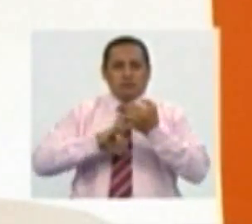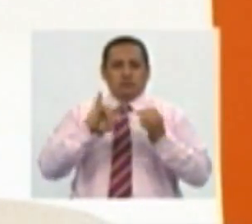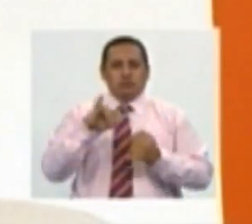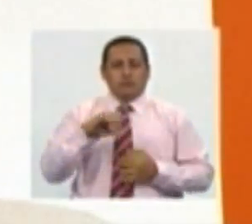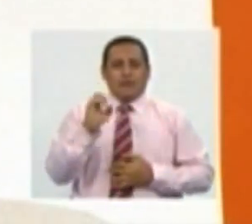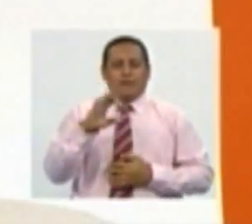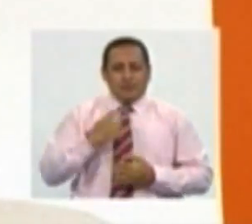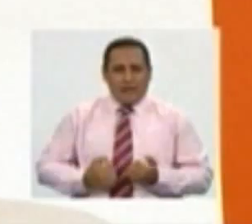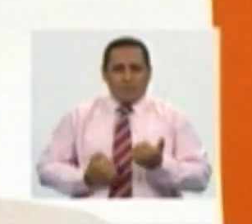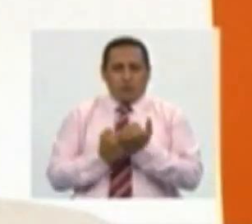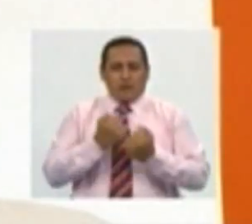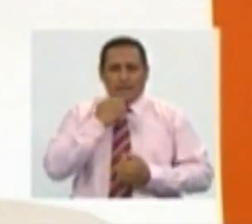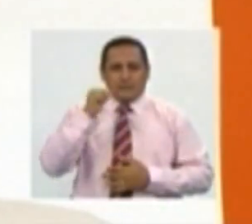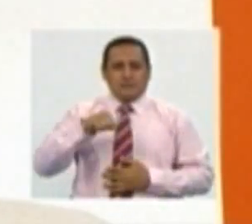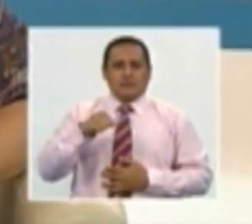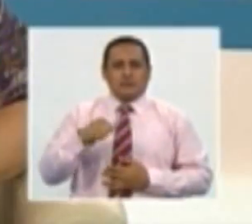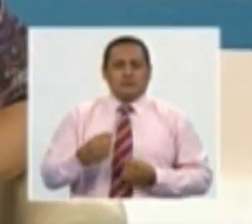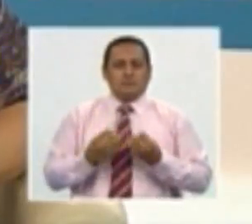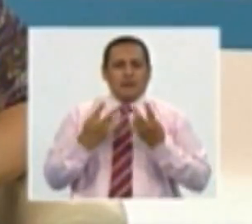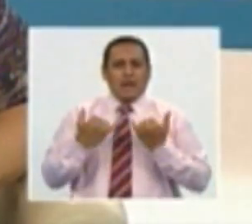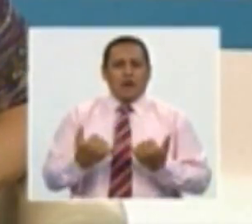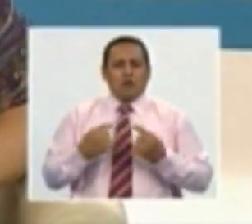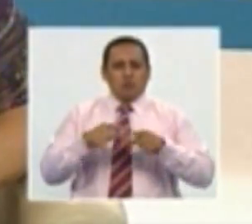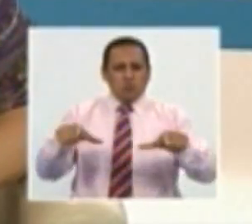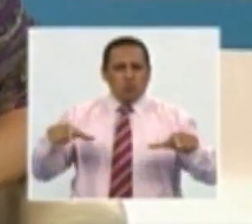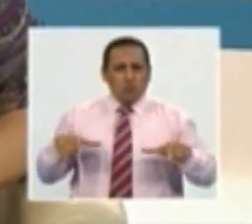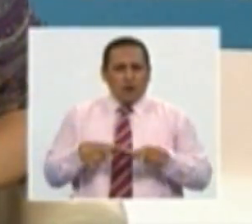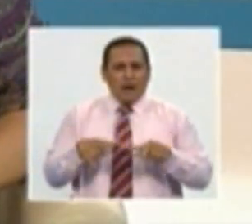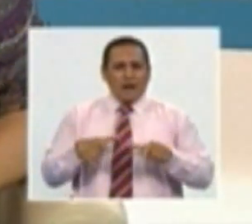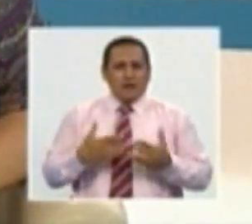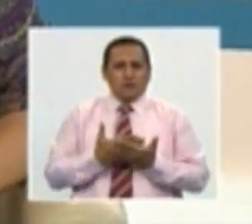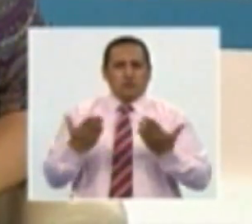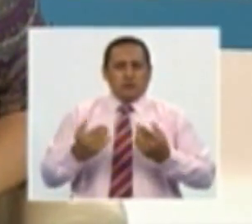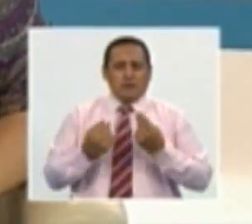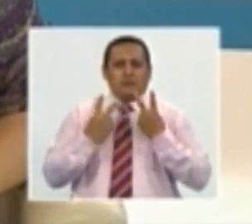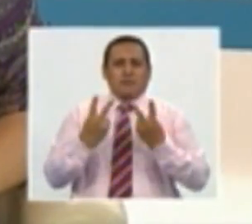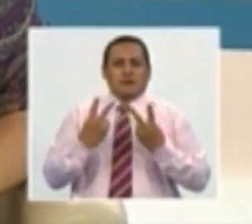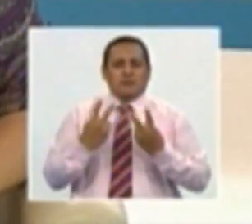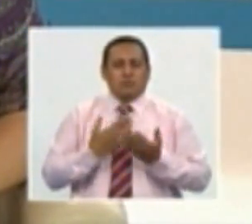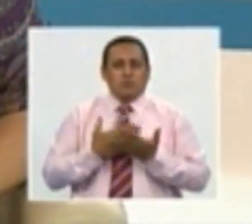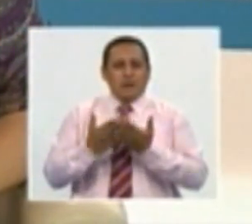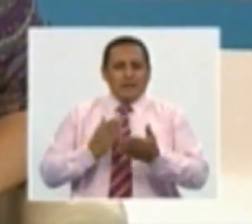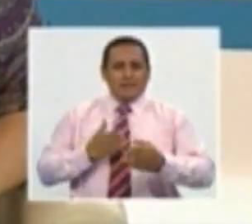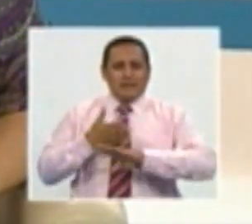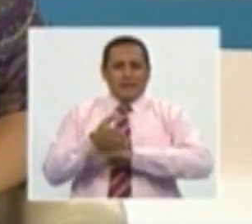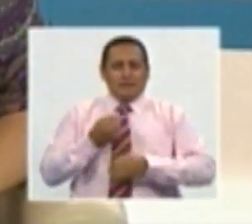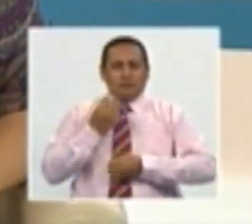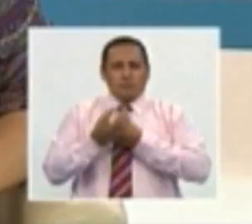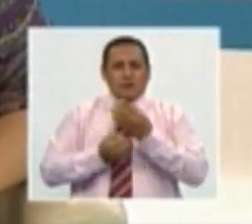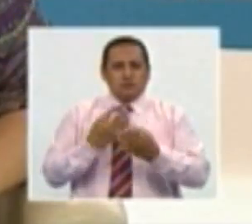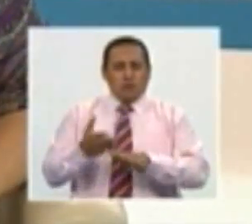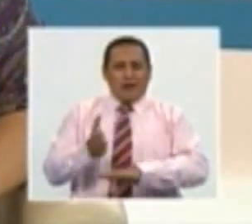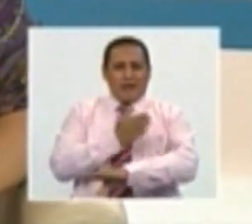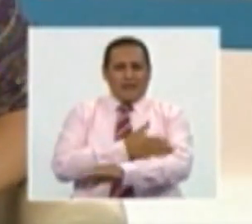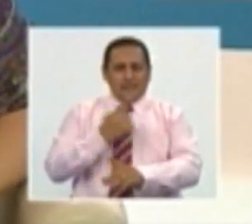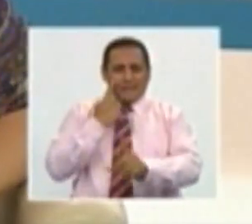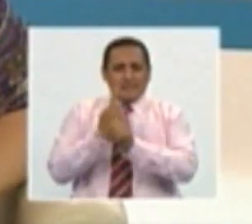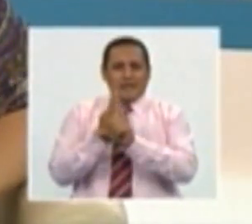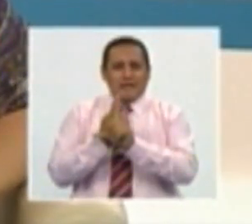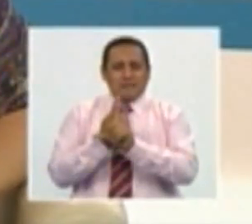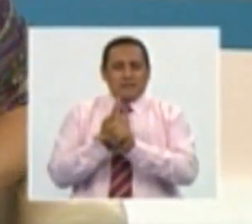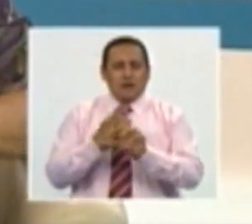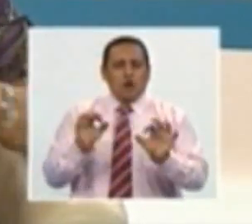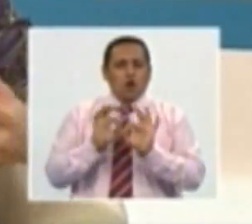para poder apoyarlos. Excelente. ¿Tienen ustedes algún portal donde uno pueda acceder a información antes de